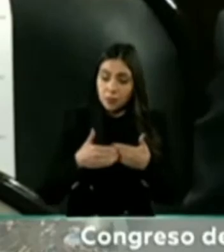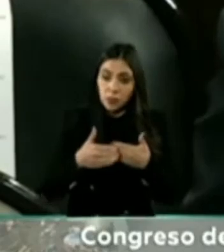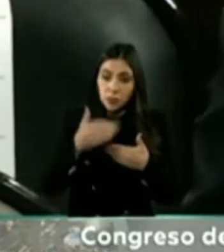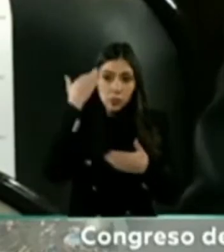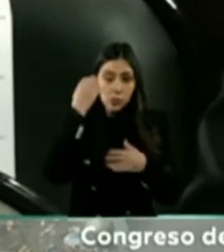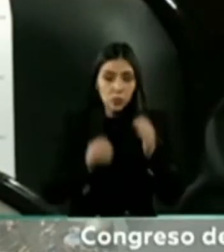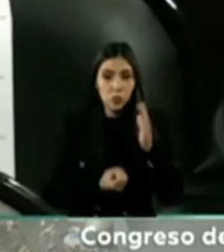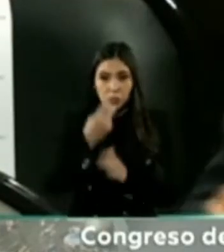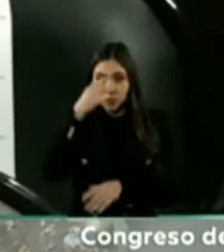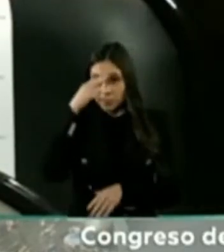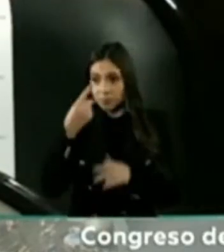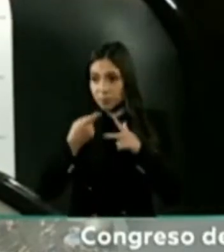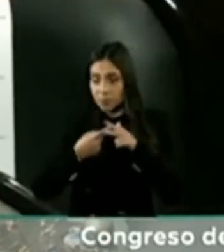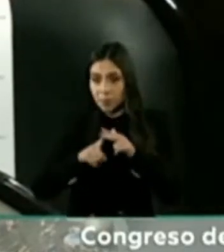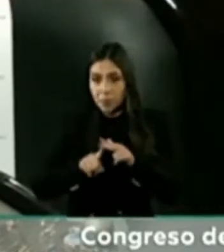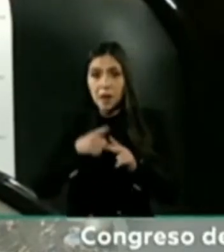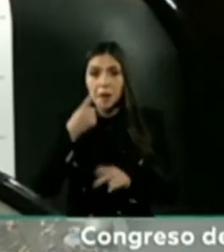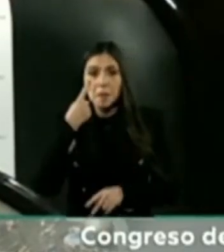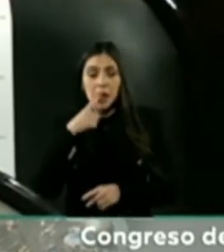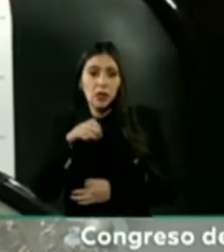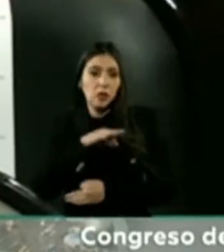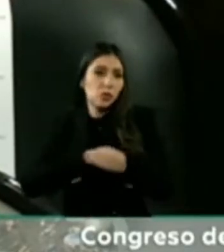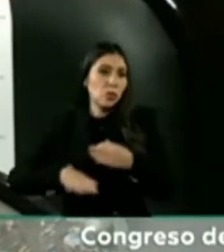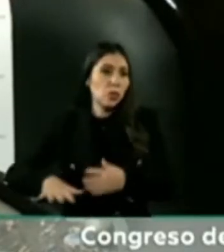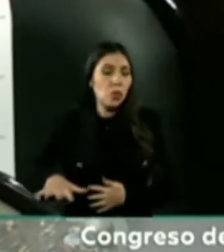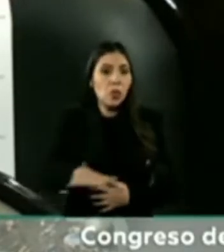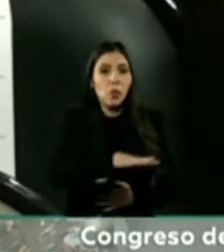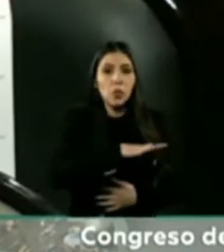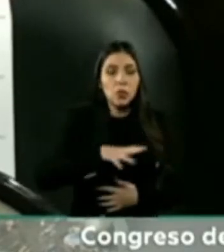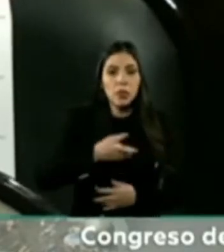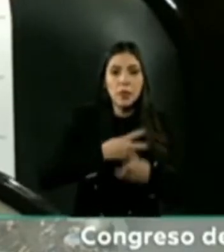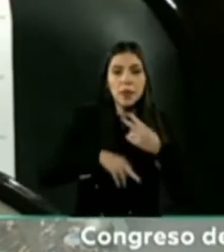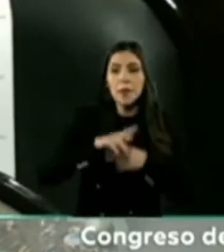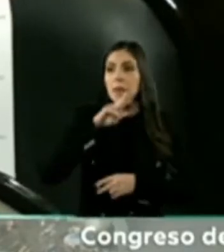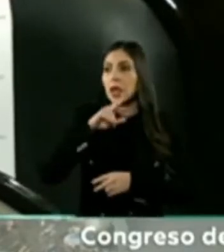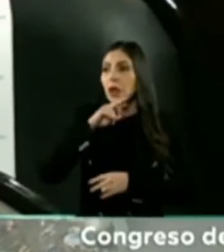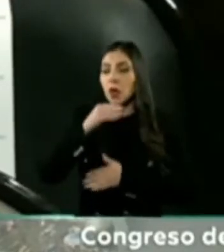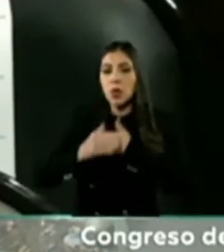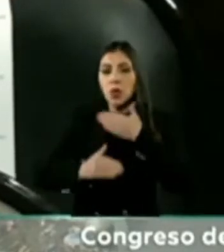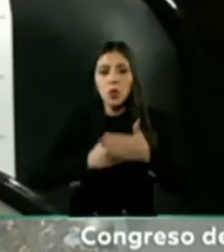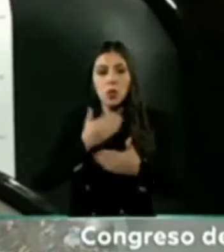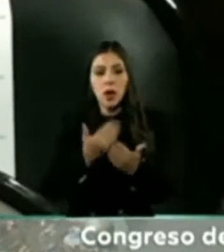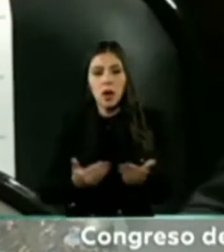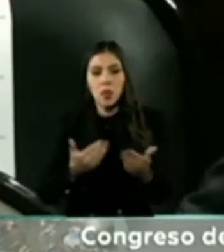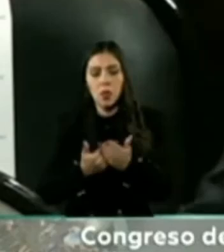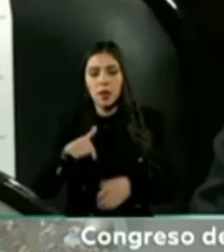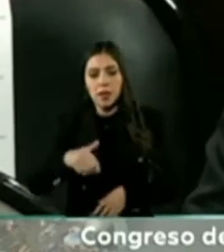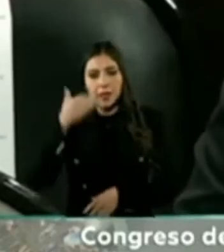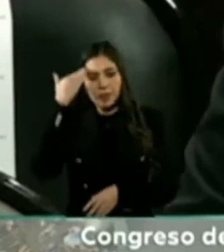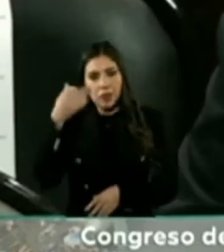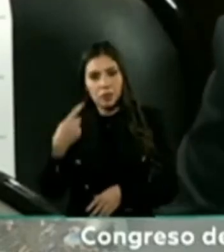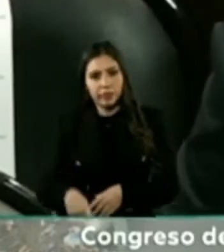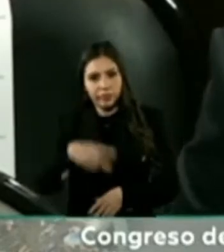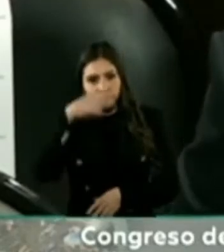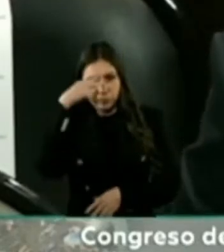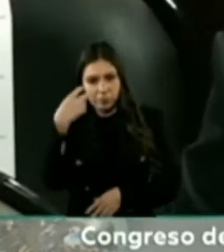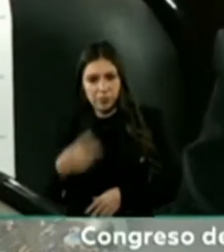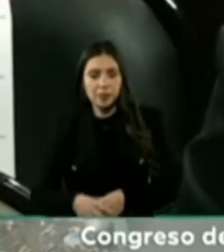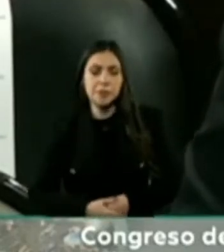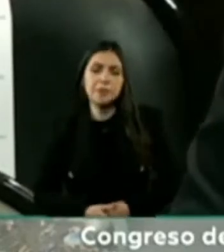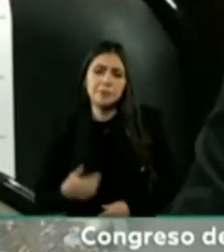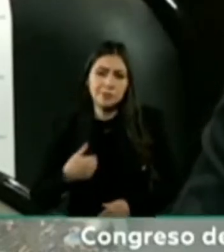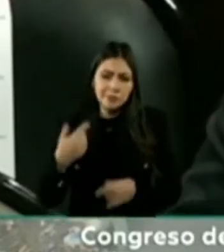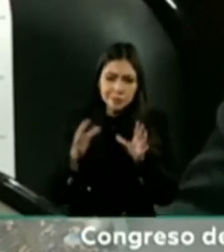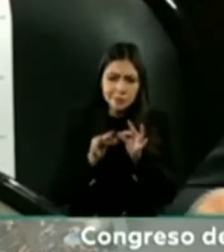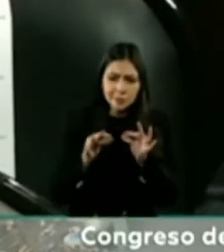oigo, Vicente. Déjame interrumpirte para escuchar parte de lo que diga Alito Moreno, el senador